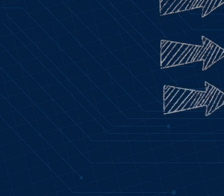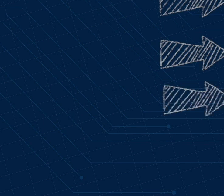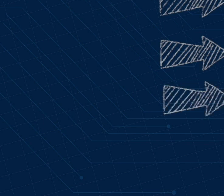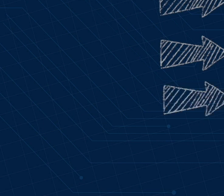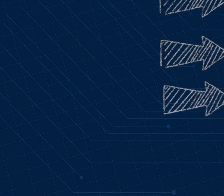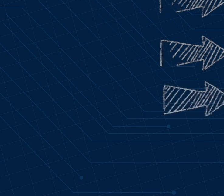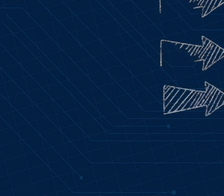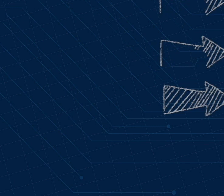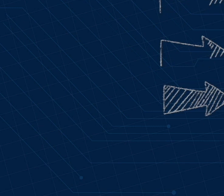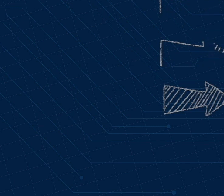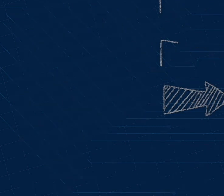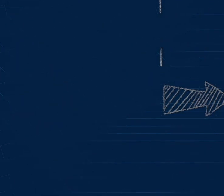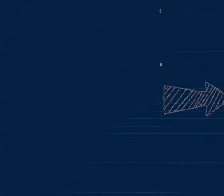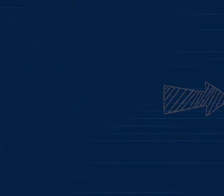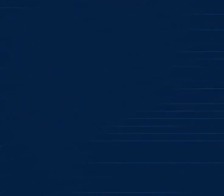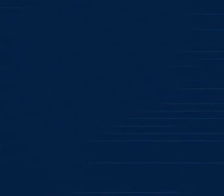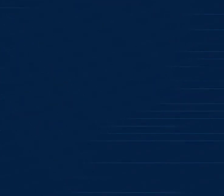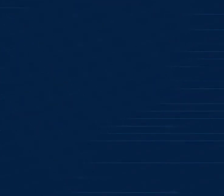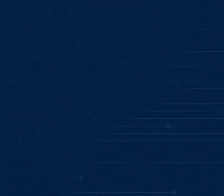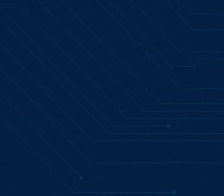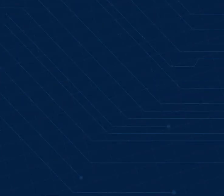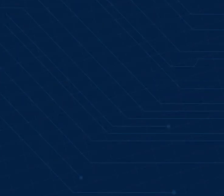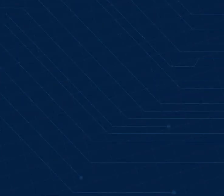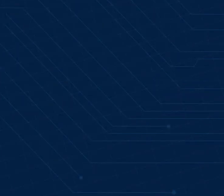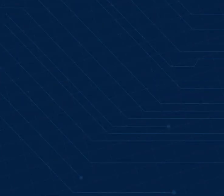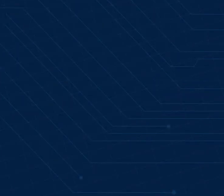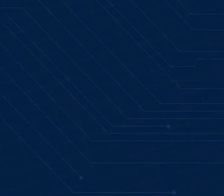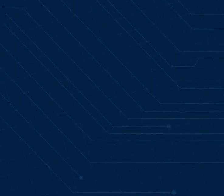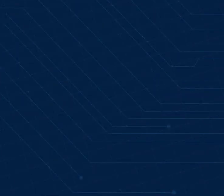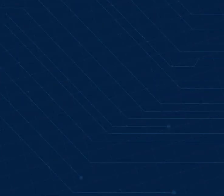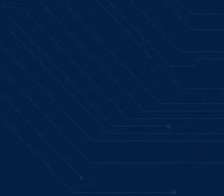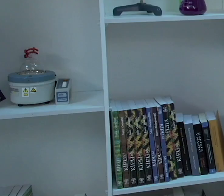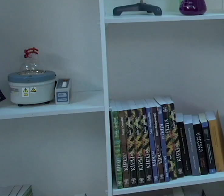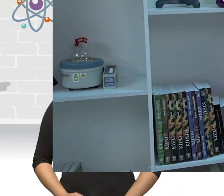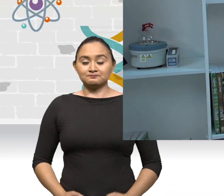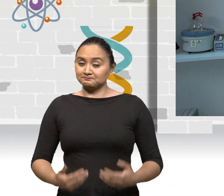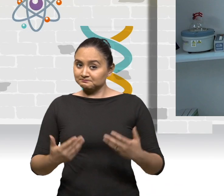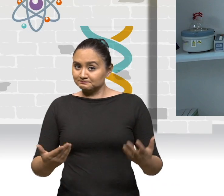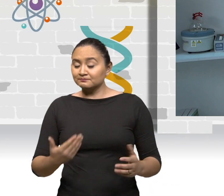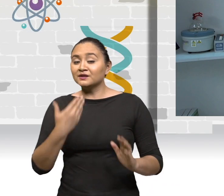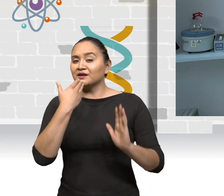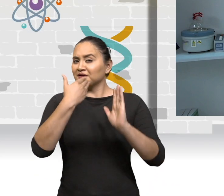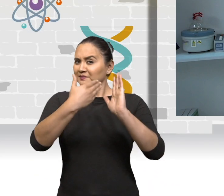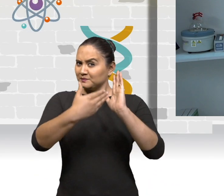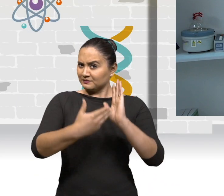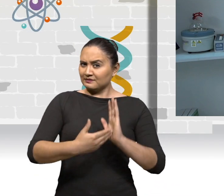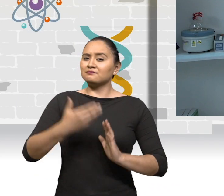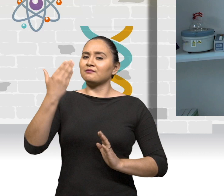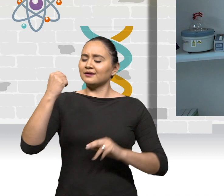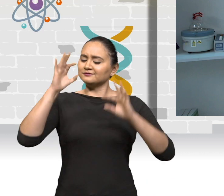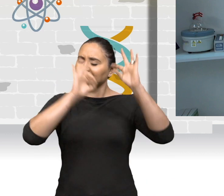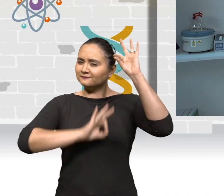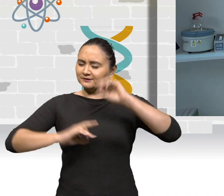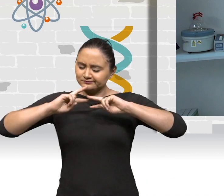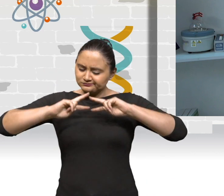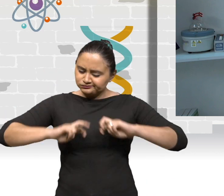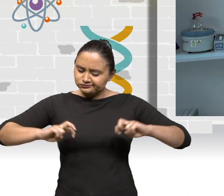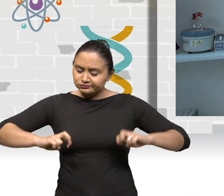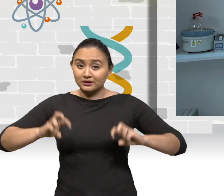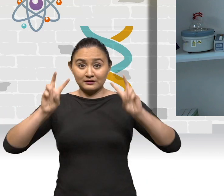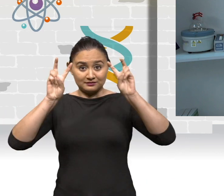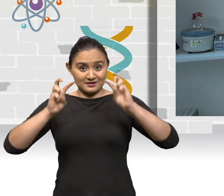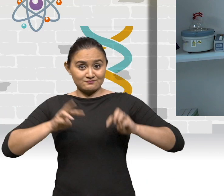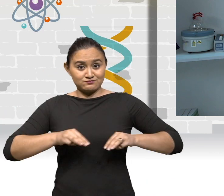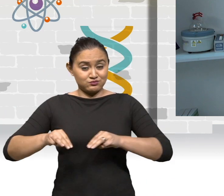velocidad disminuirá, por lo que tendremos un movimiento retardado. Uno de los casos más estudiados dentro del